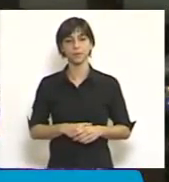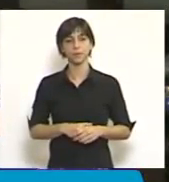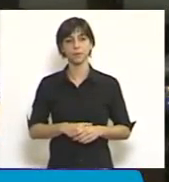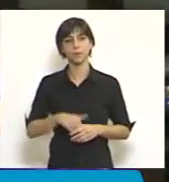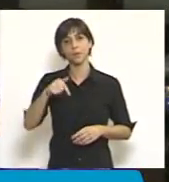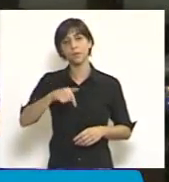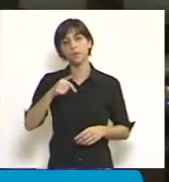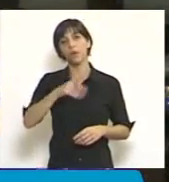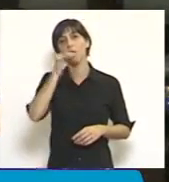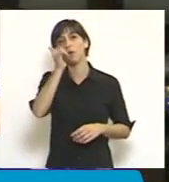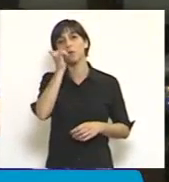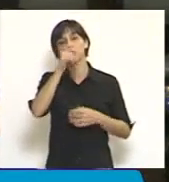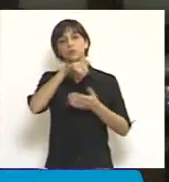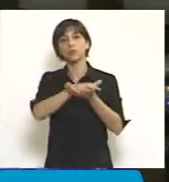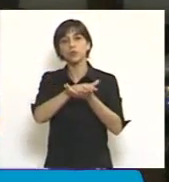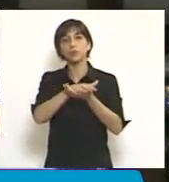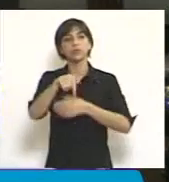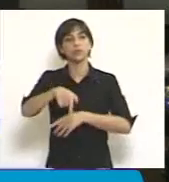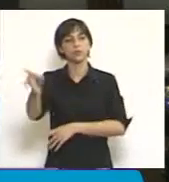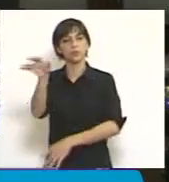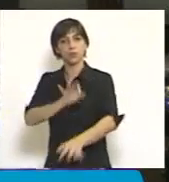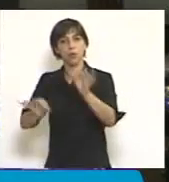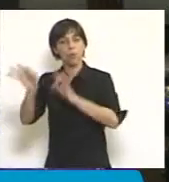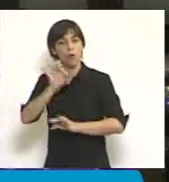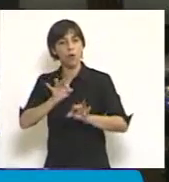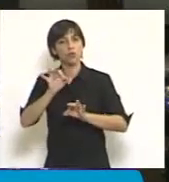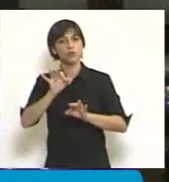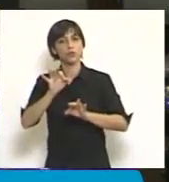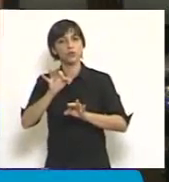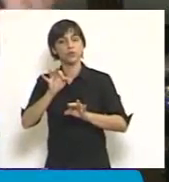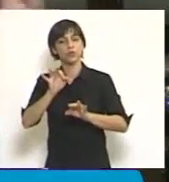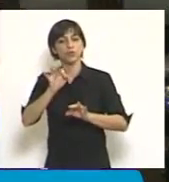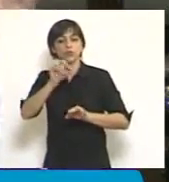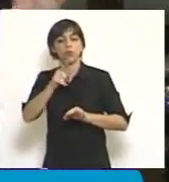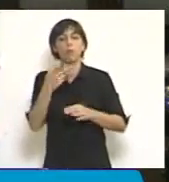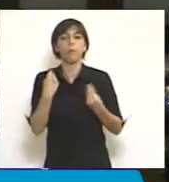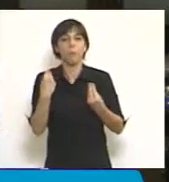los propios partidarios del partido en el gobierno.